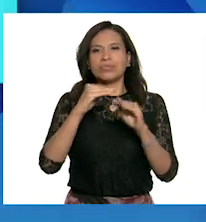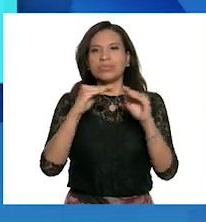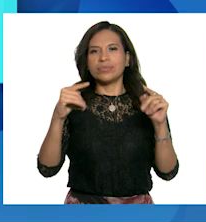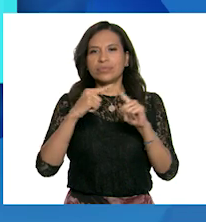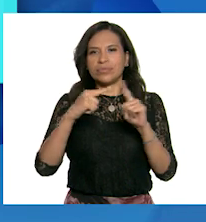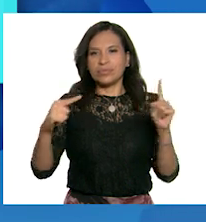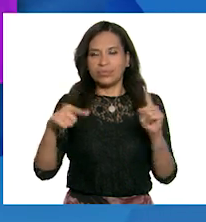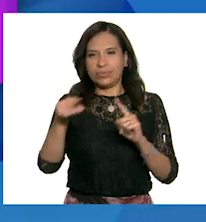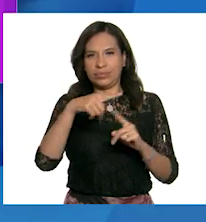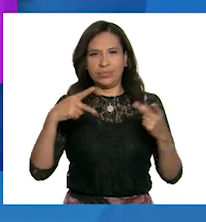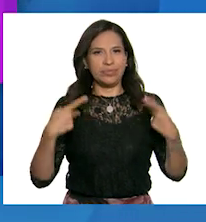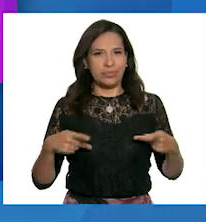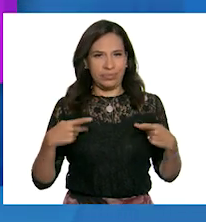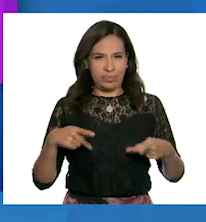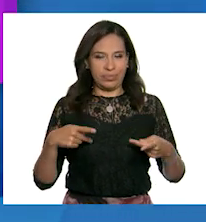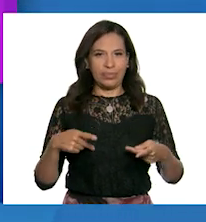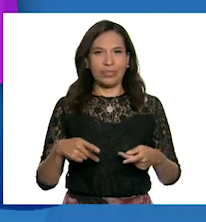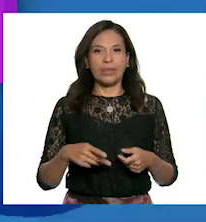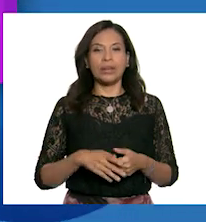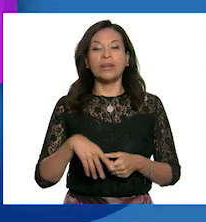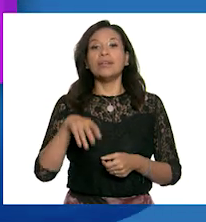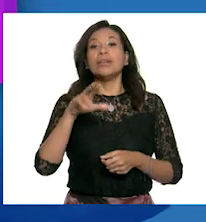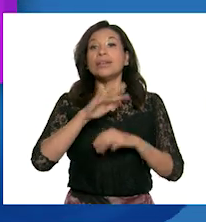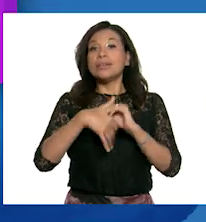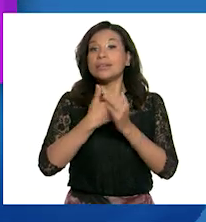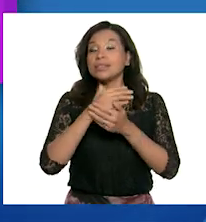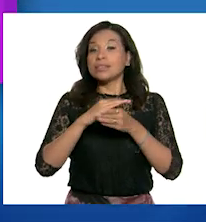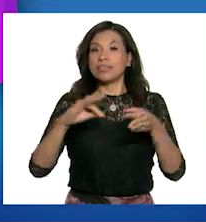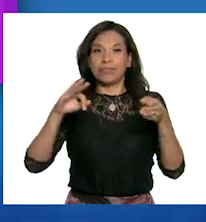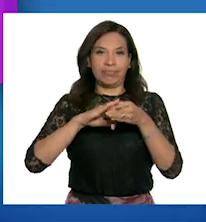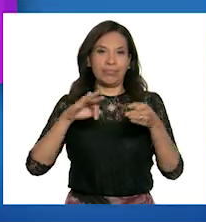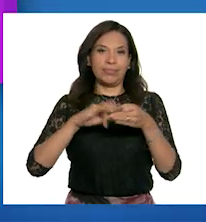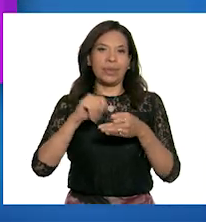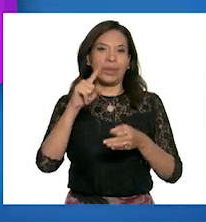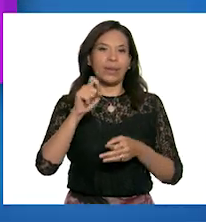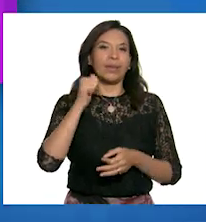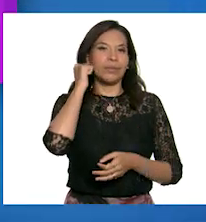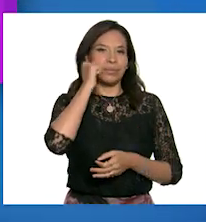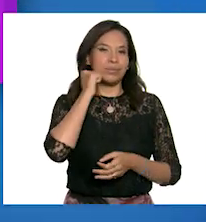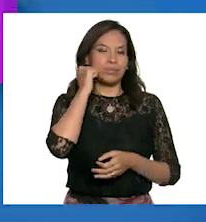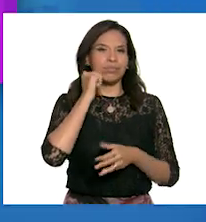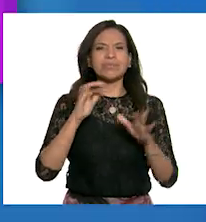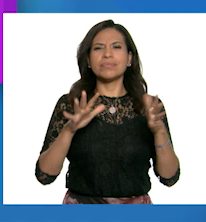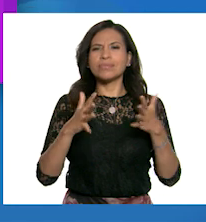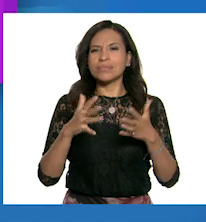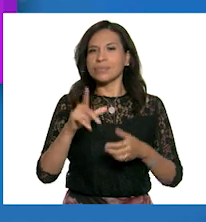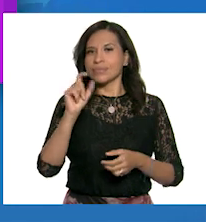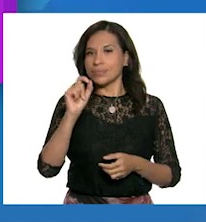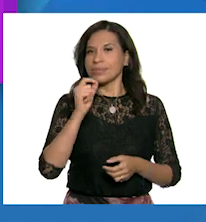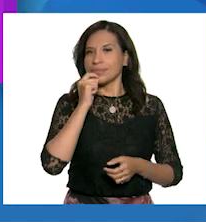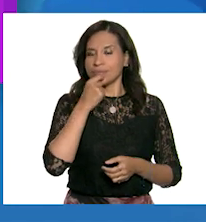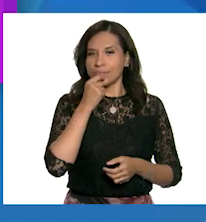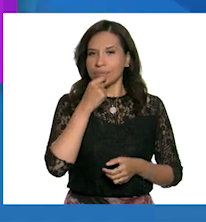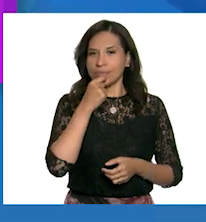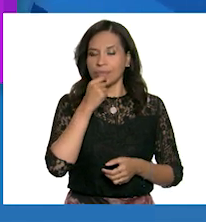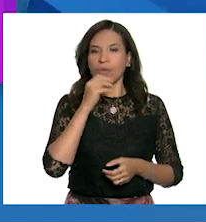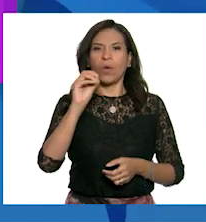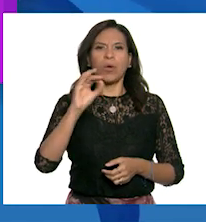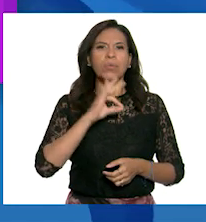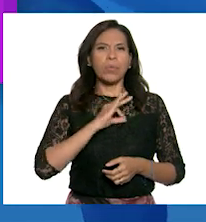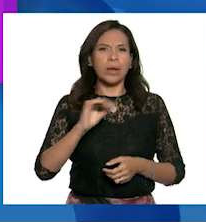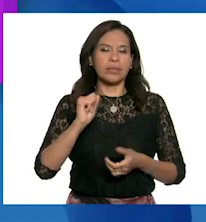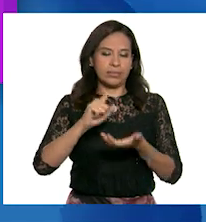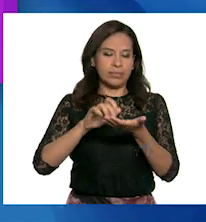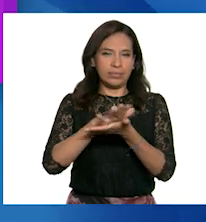metro y medio entre tú y los demás. Lávate las manos muy seguido con agua y jabón por lo menos durante 20 segundos o